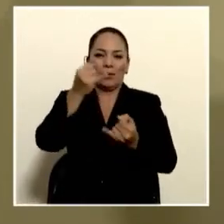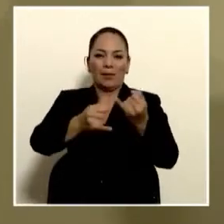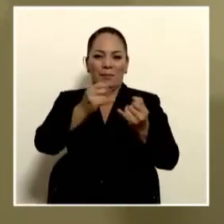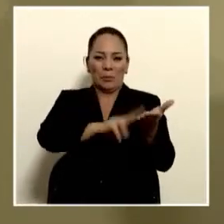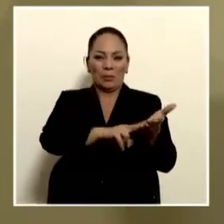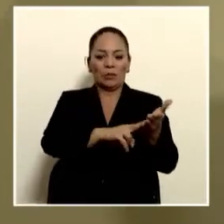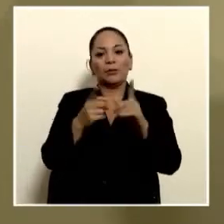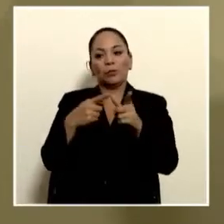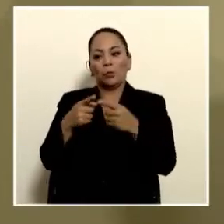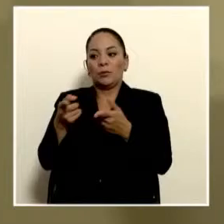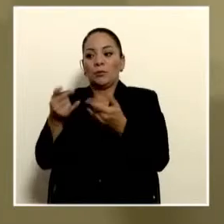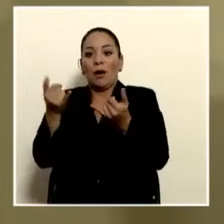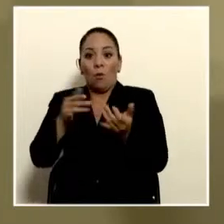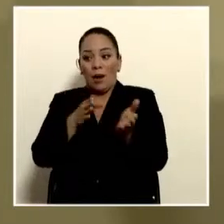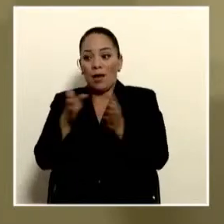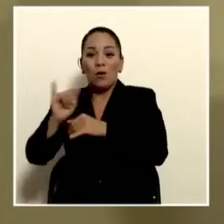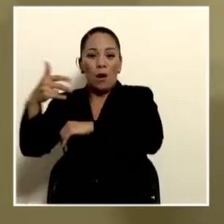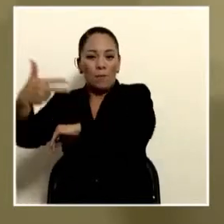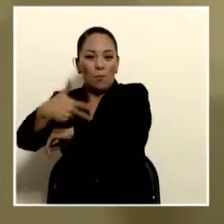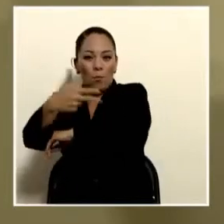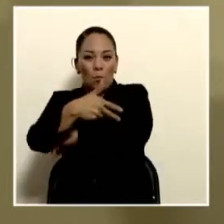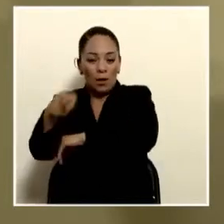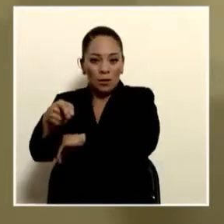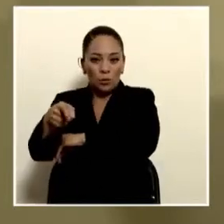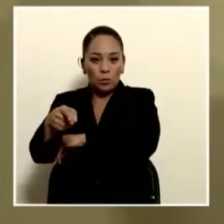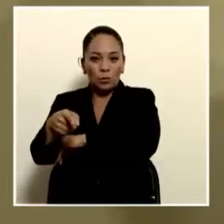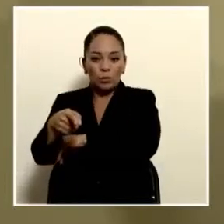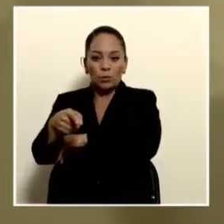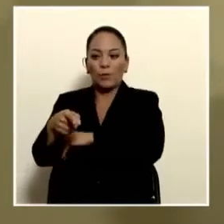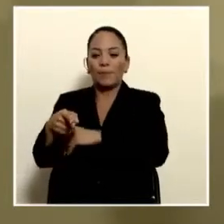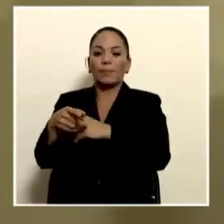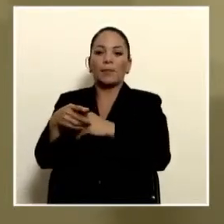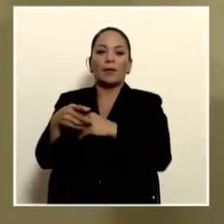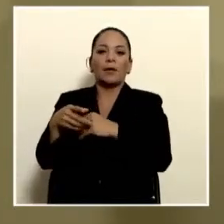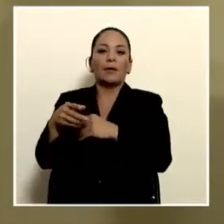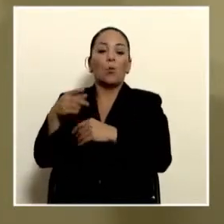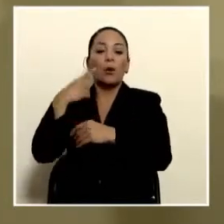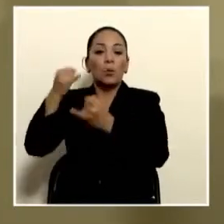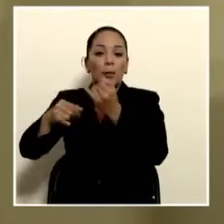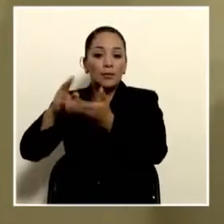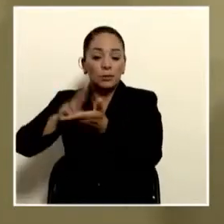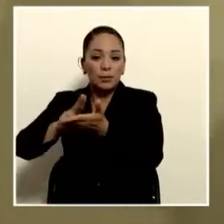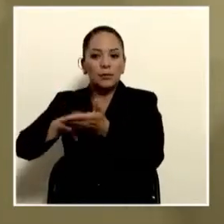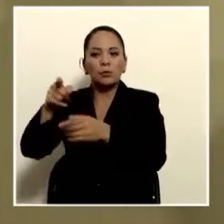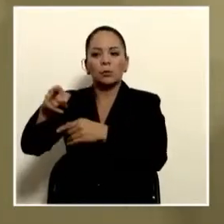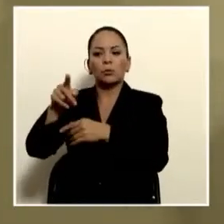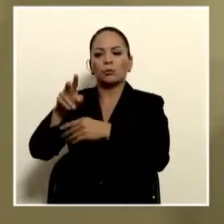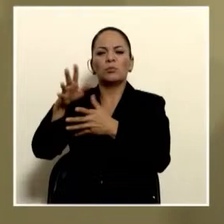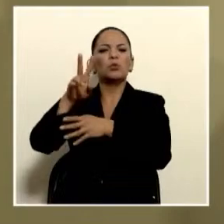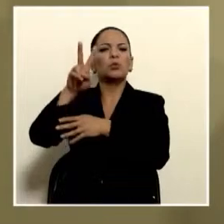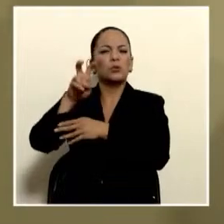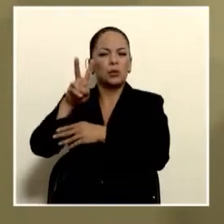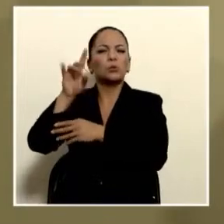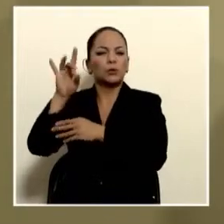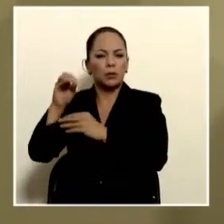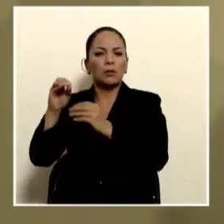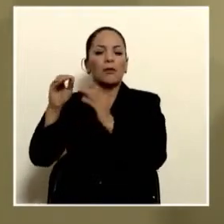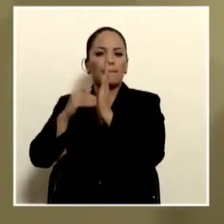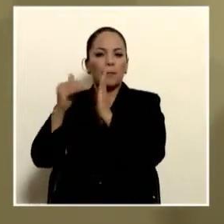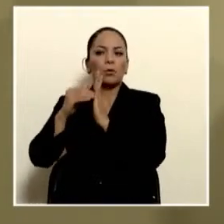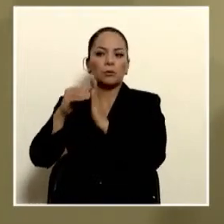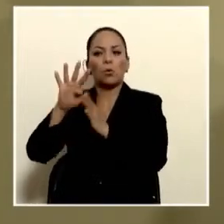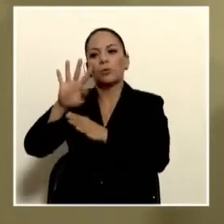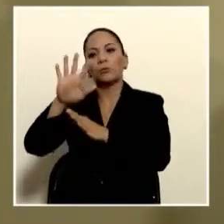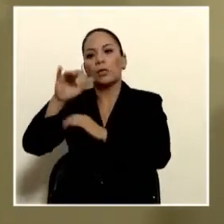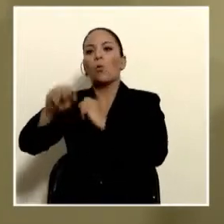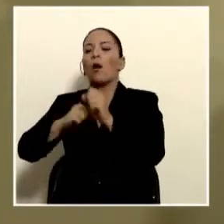una licitación en serio y se amplía el puerto, que eso era una inversión de memoria como de 280 millones de dólares que va a tomar como 4 o 5